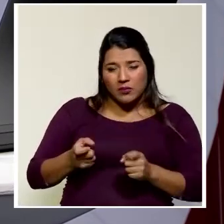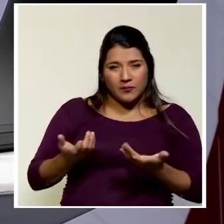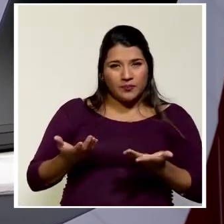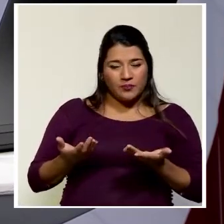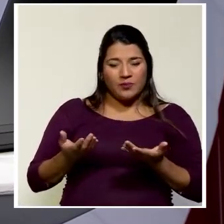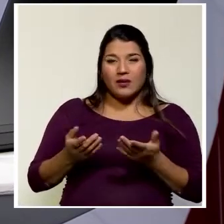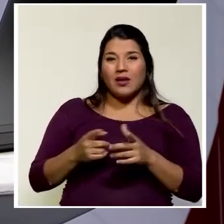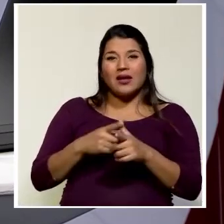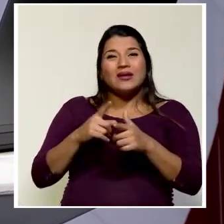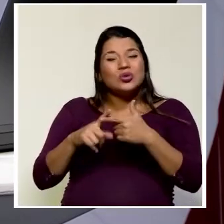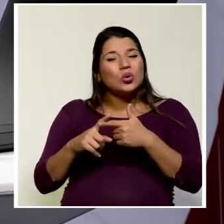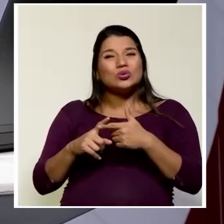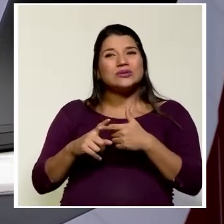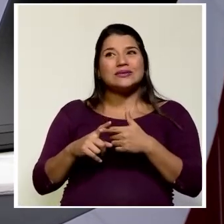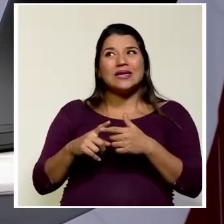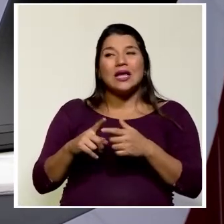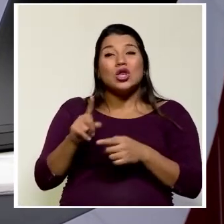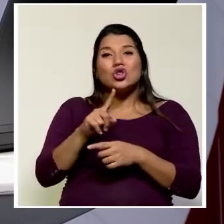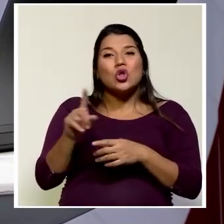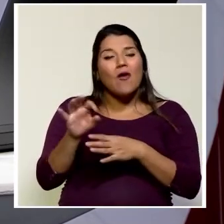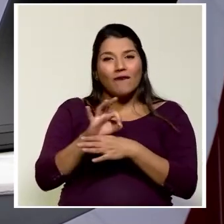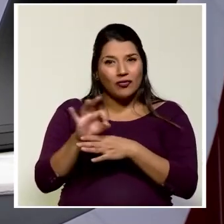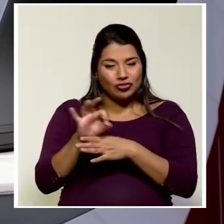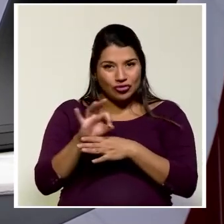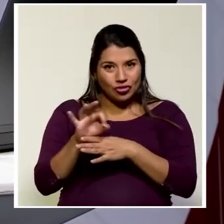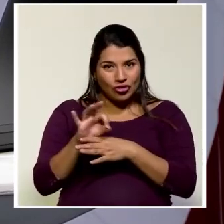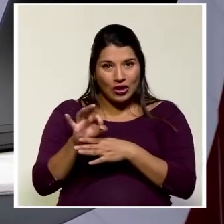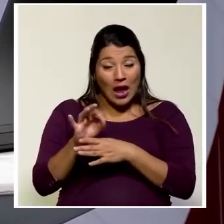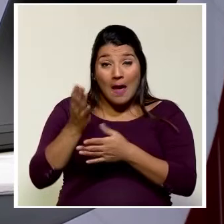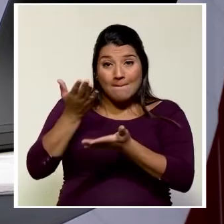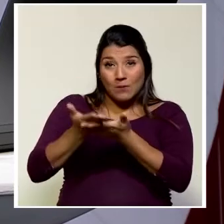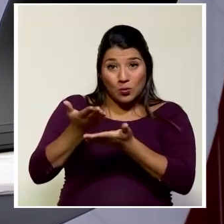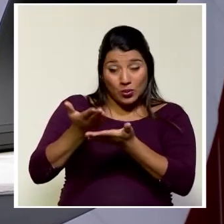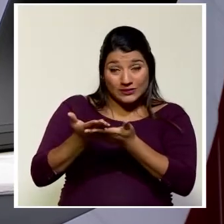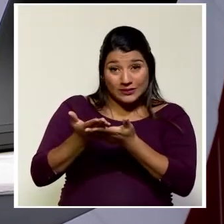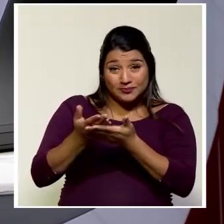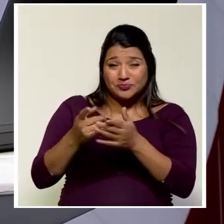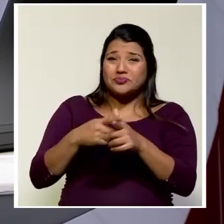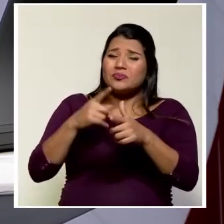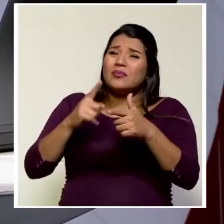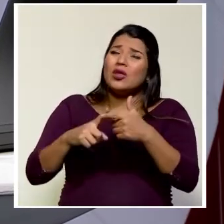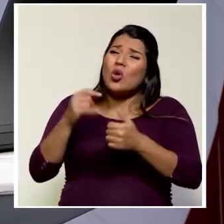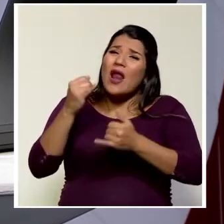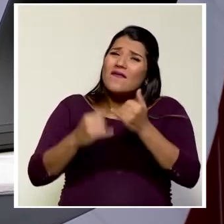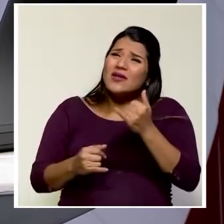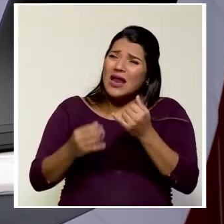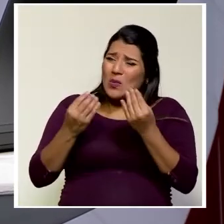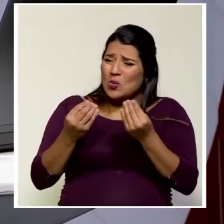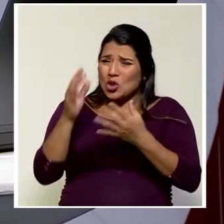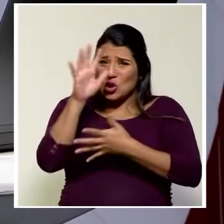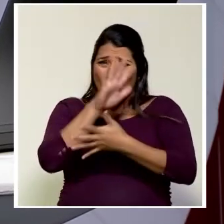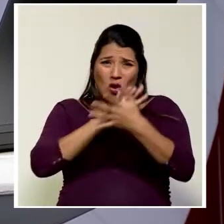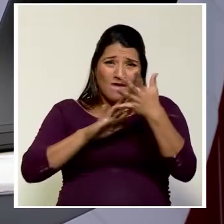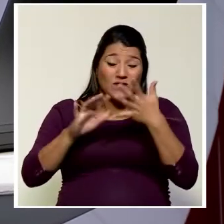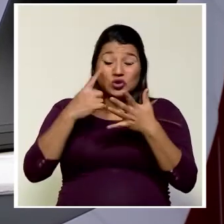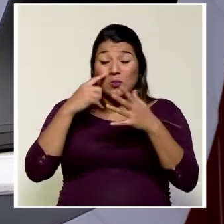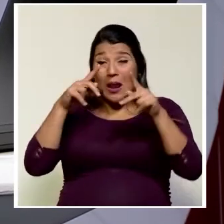no hace que no funcione la propuesta y entonces se vuelve un ambiente muy confuso para